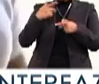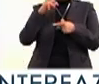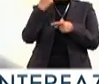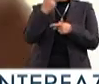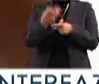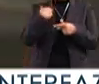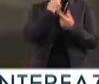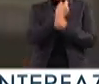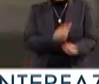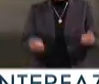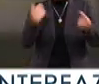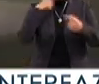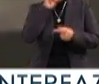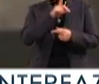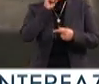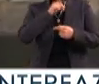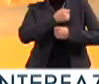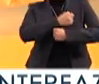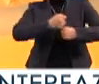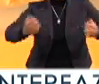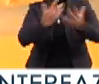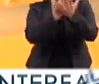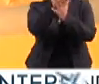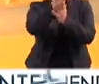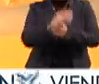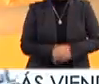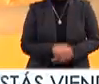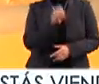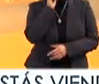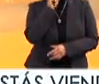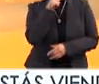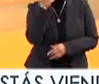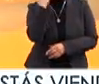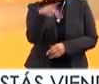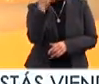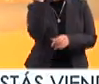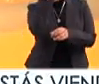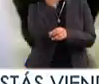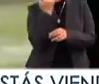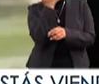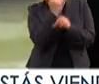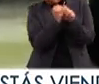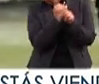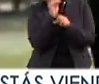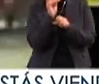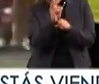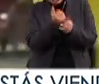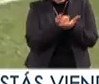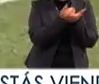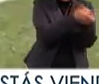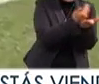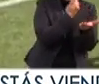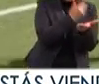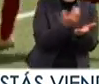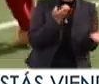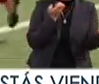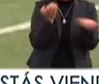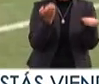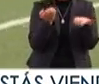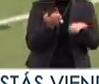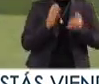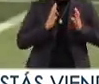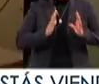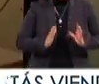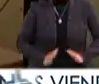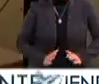mujeres y niños con obesidad de grado mórbido además en sus estudios han observado los efectos benéficos que el ejercicio tiene en